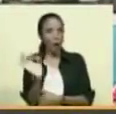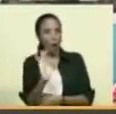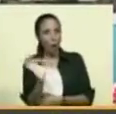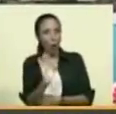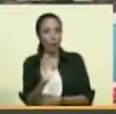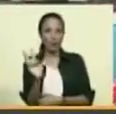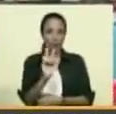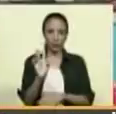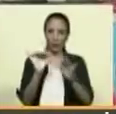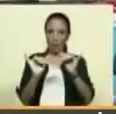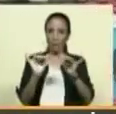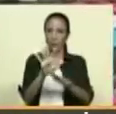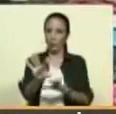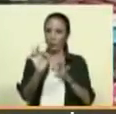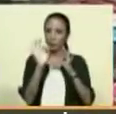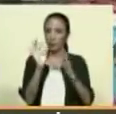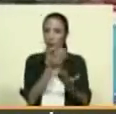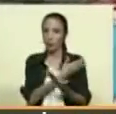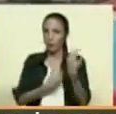Venezuela?